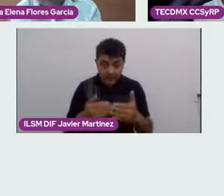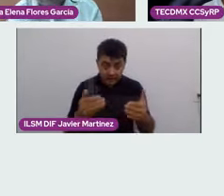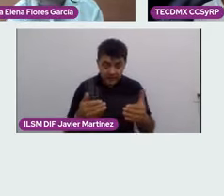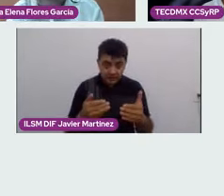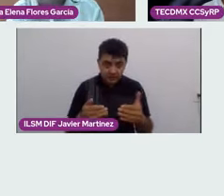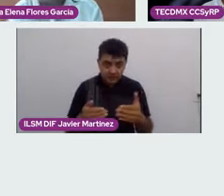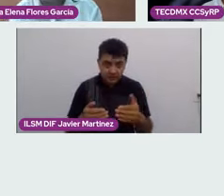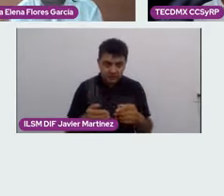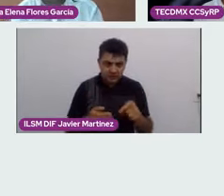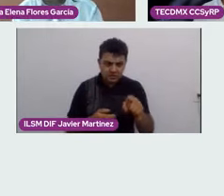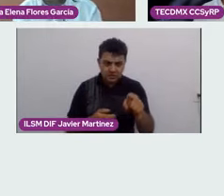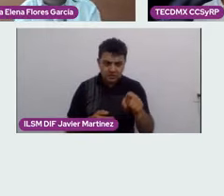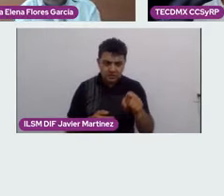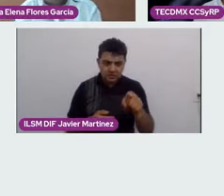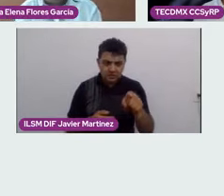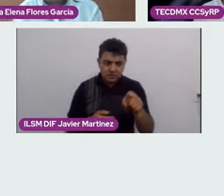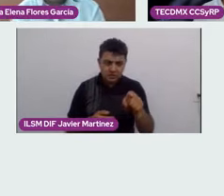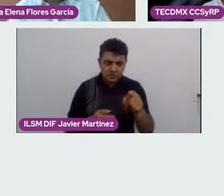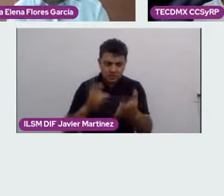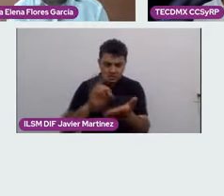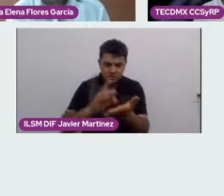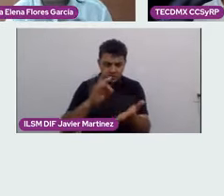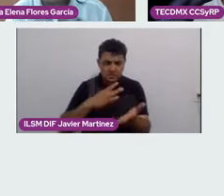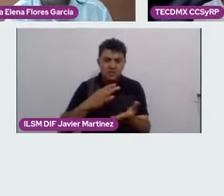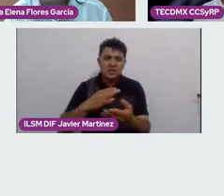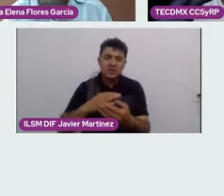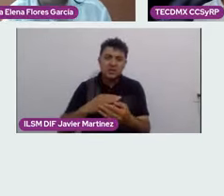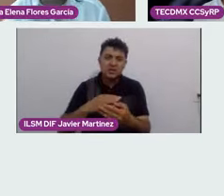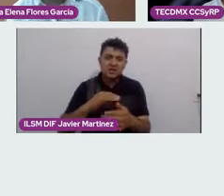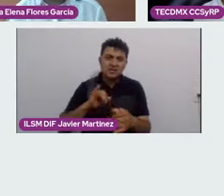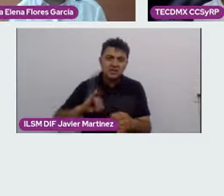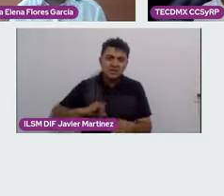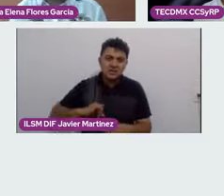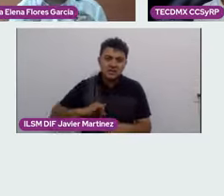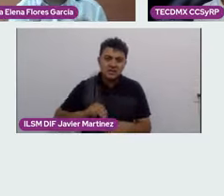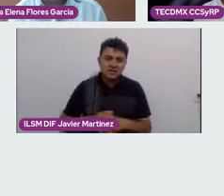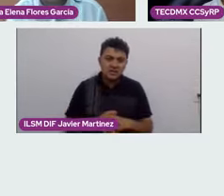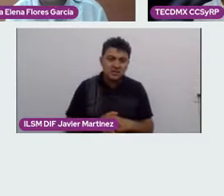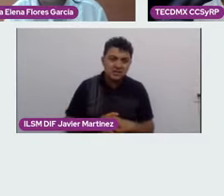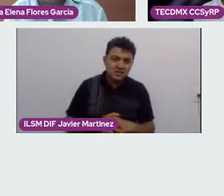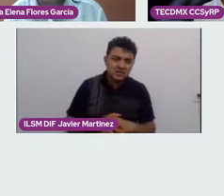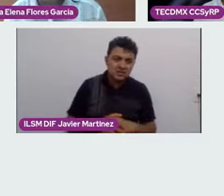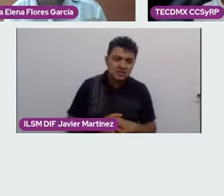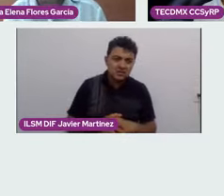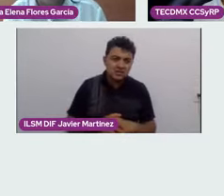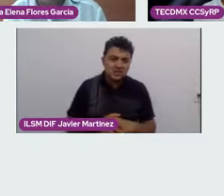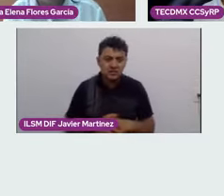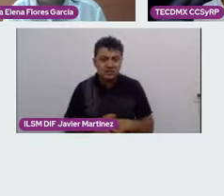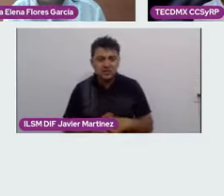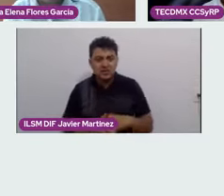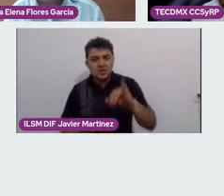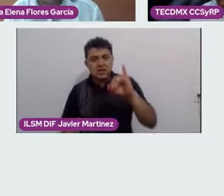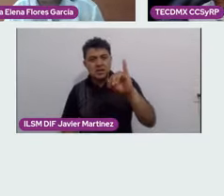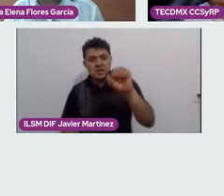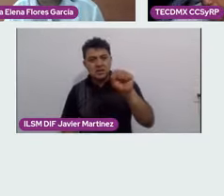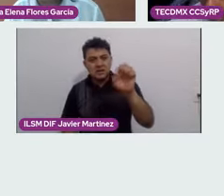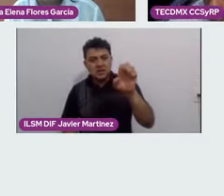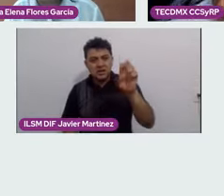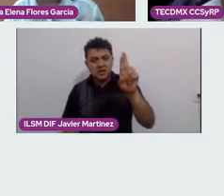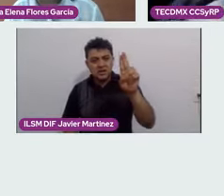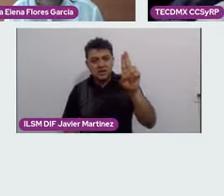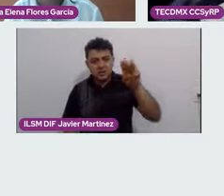me pareció interesante, doctor, se la comento. Mi cerumen es duro, doctor, es reseco. ¿Esto puede